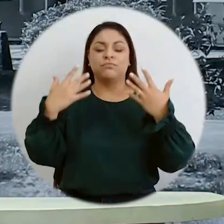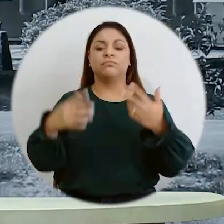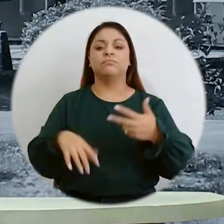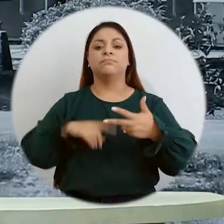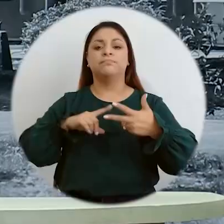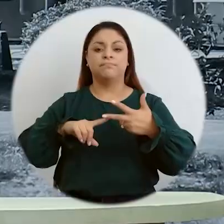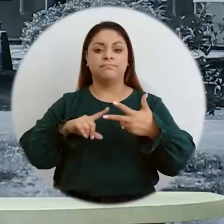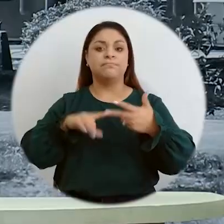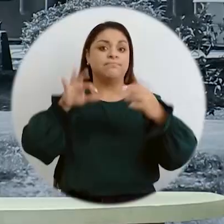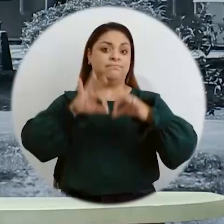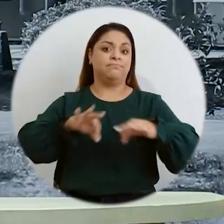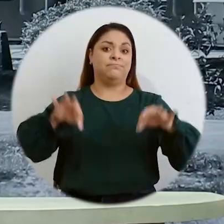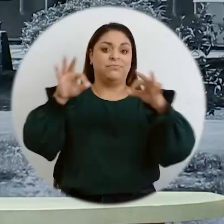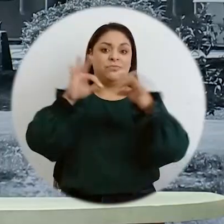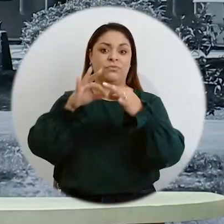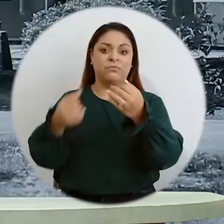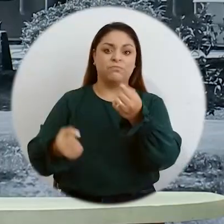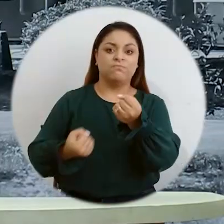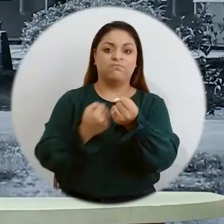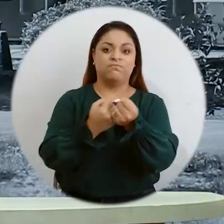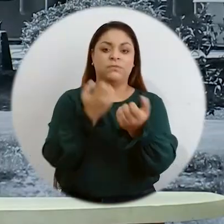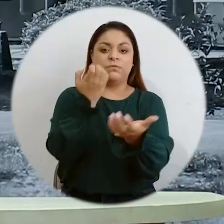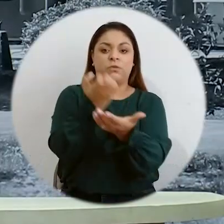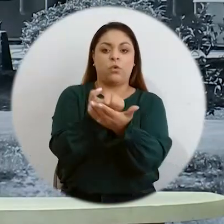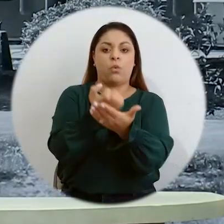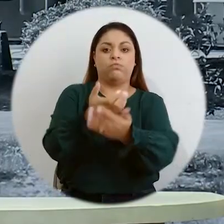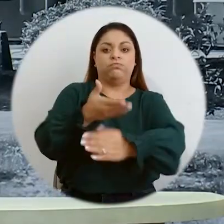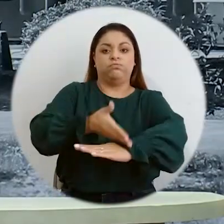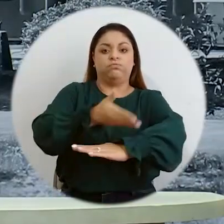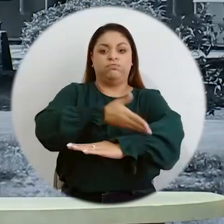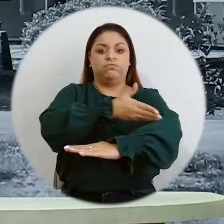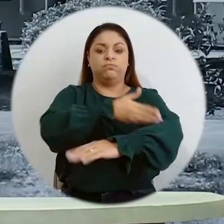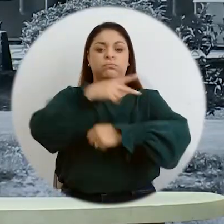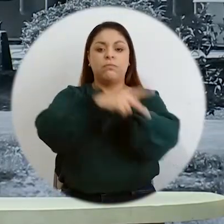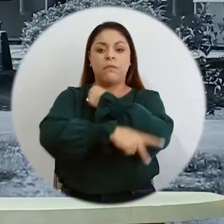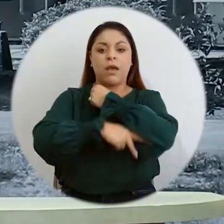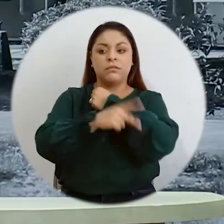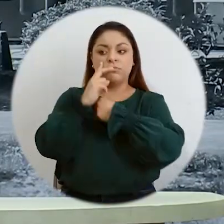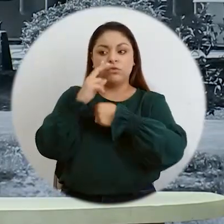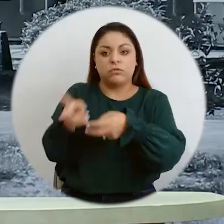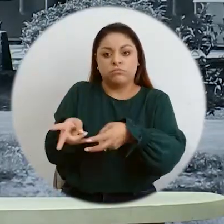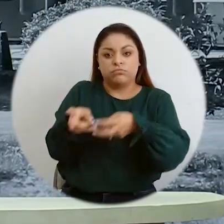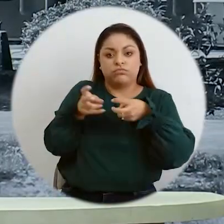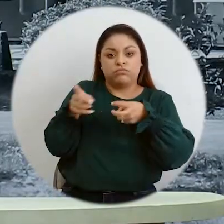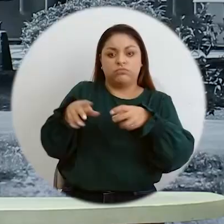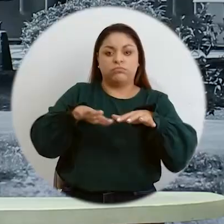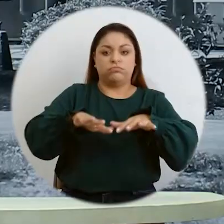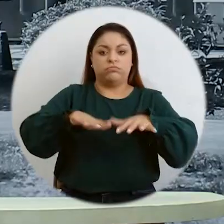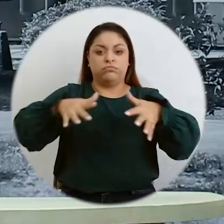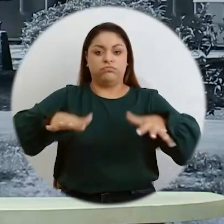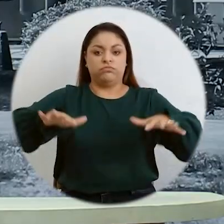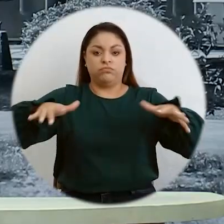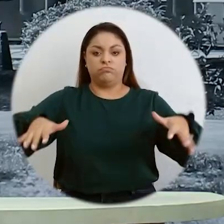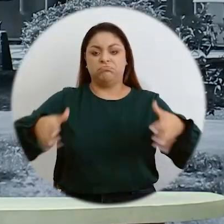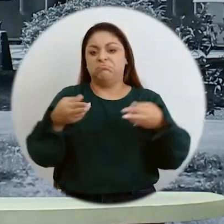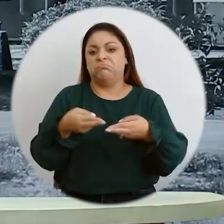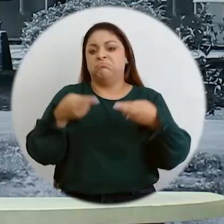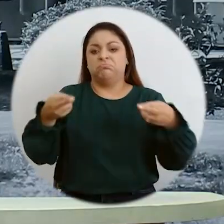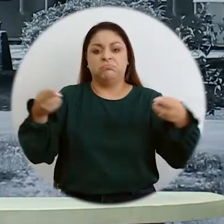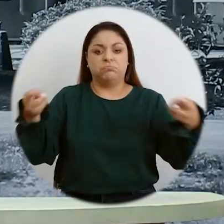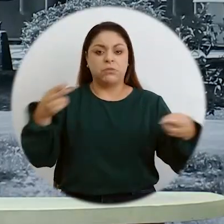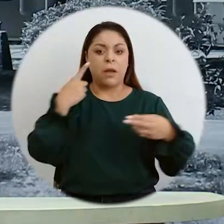a las economías de muchísimos países que pues, obtienen del mar pues, recursos para